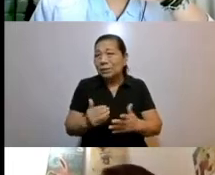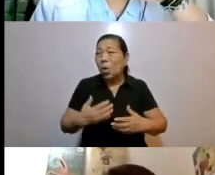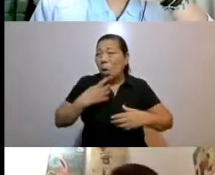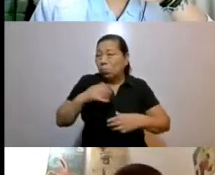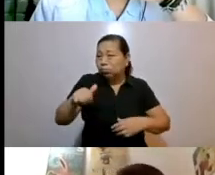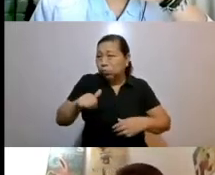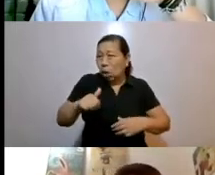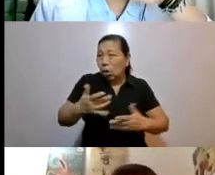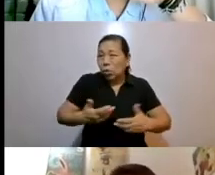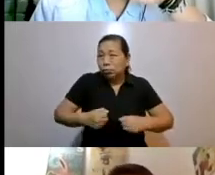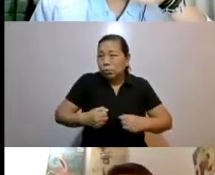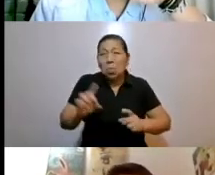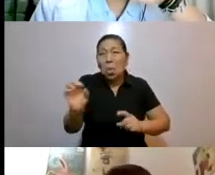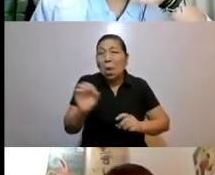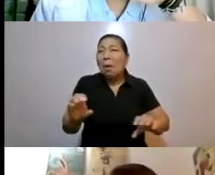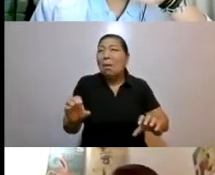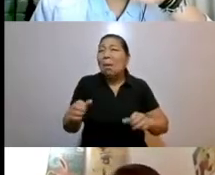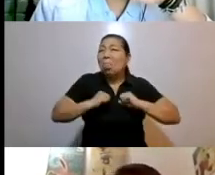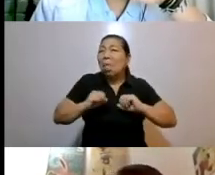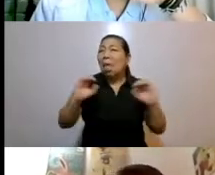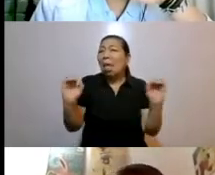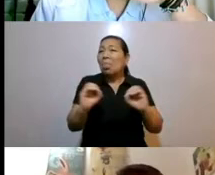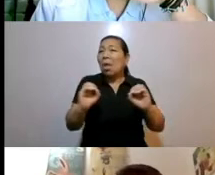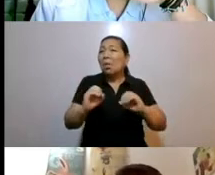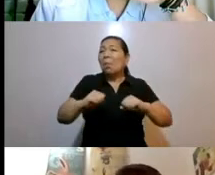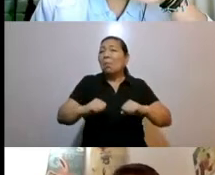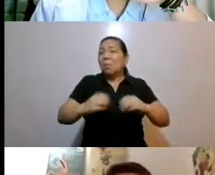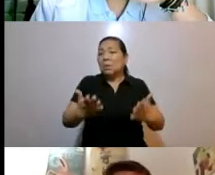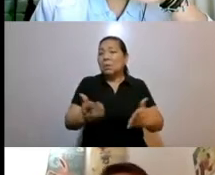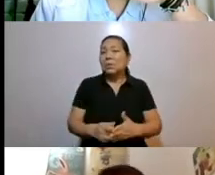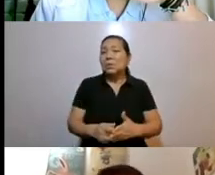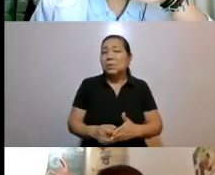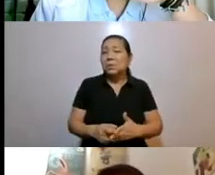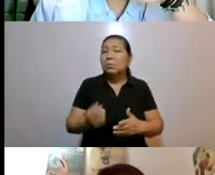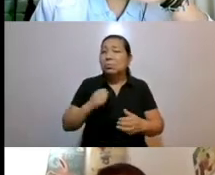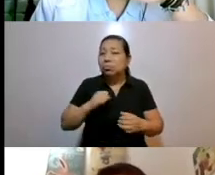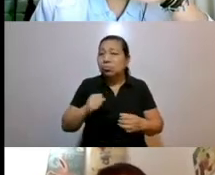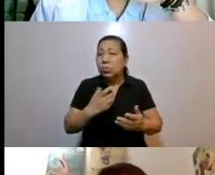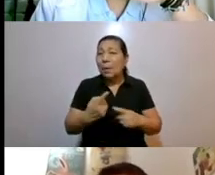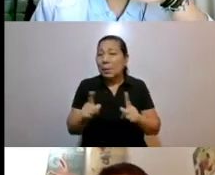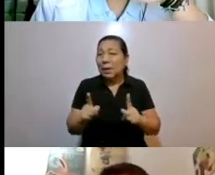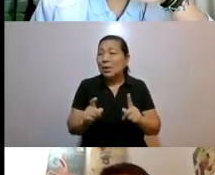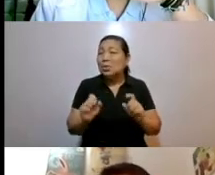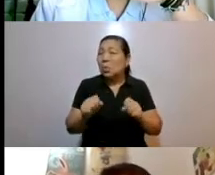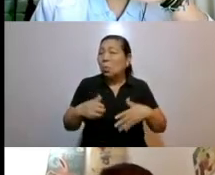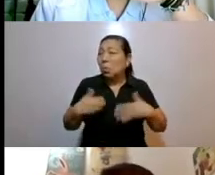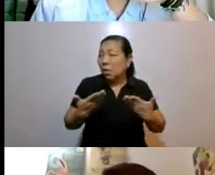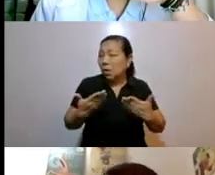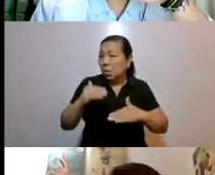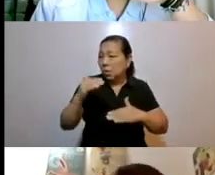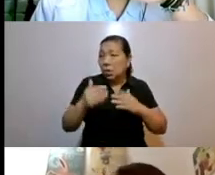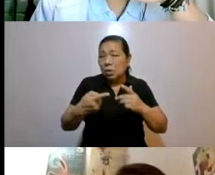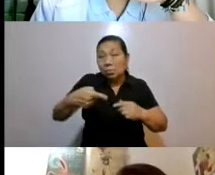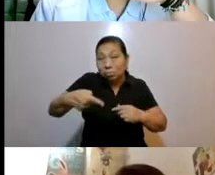obesos, que no hacen deporte, comienzan a tener daño en su vasculatura, ¿no?, y que pueden tener un grado de disfunción